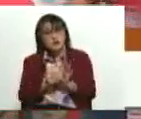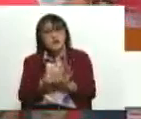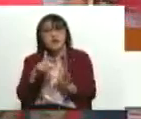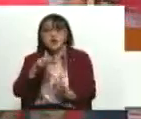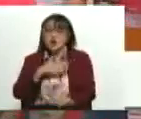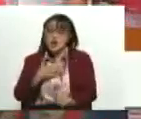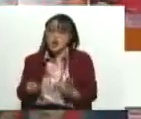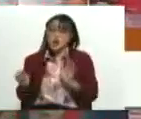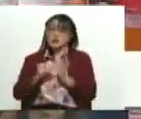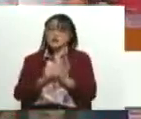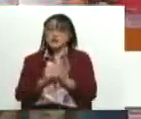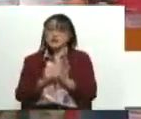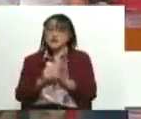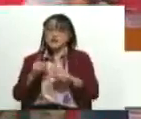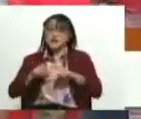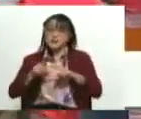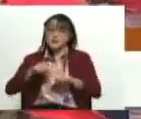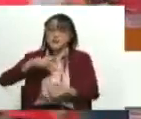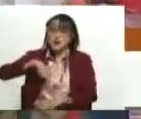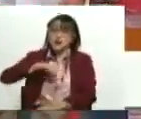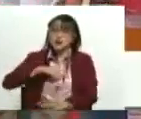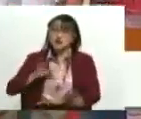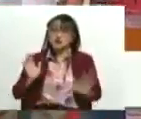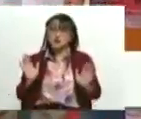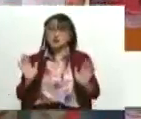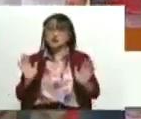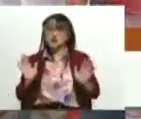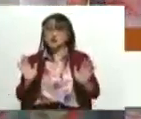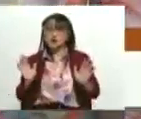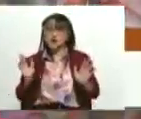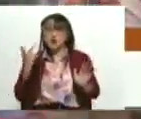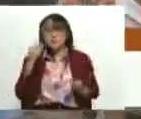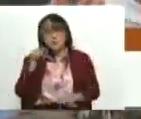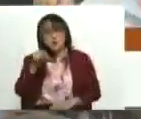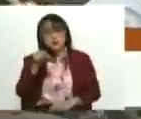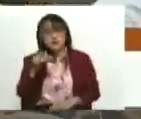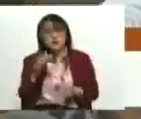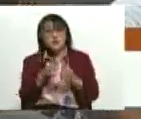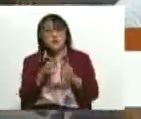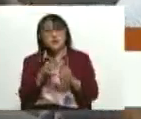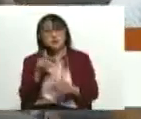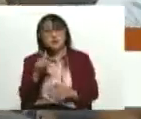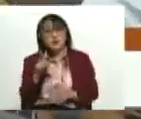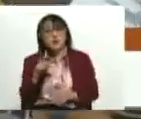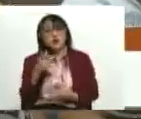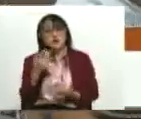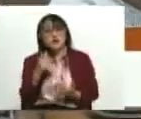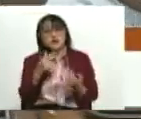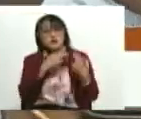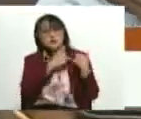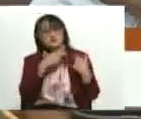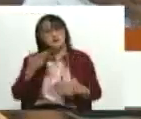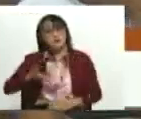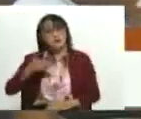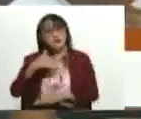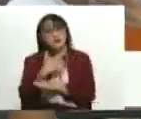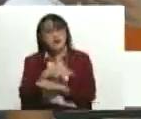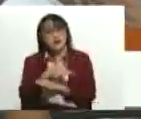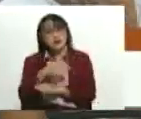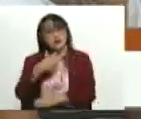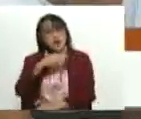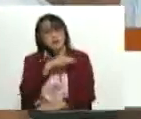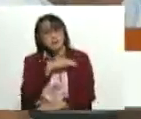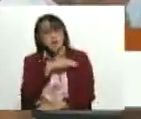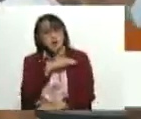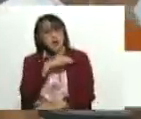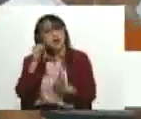Ellos quieren volver. Depende de nosotros, hermanos y hermanas. Por eso este partido tiene un rol fundamental en la calle. Nosotros tenemos moral para tocarle la